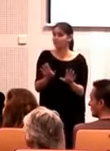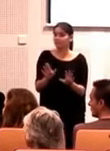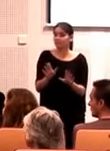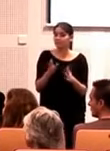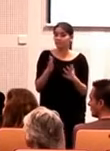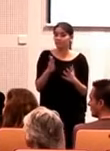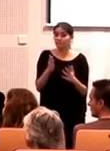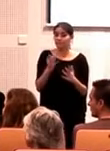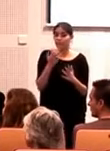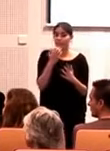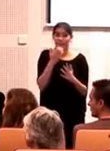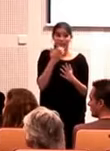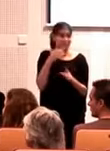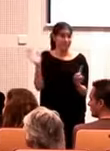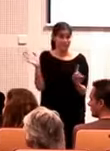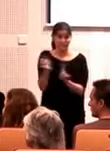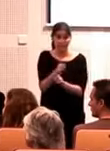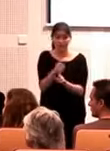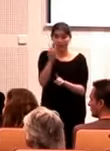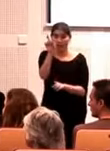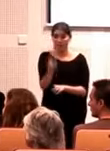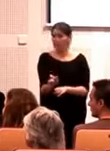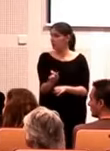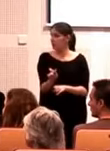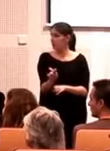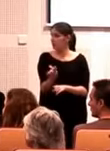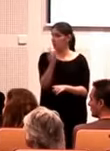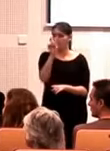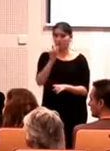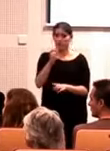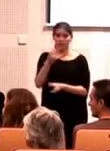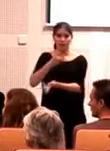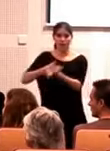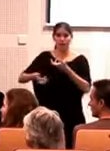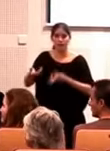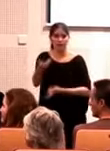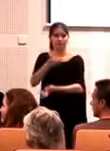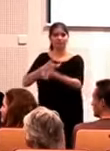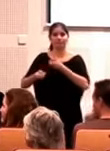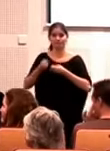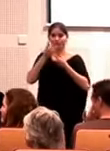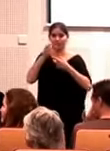Y cuando tú encuentras una persona con la que estás fluyendo y descubres